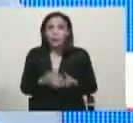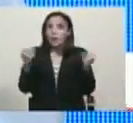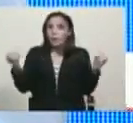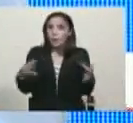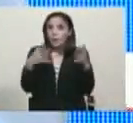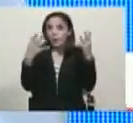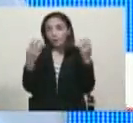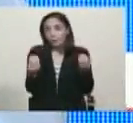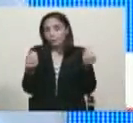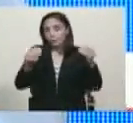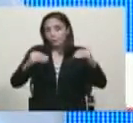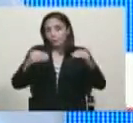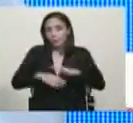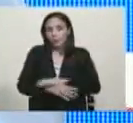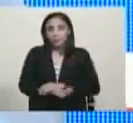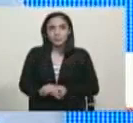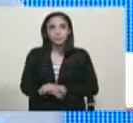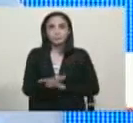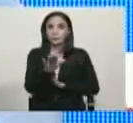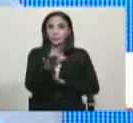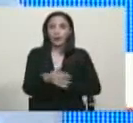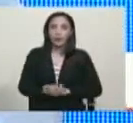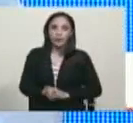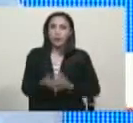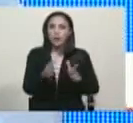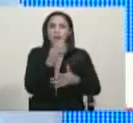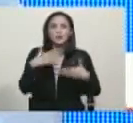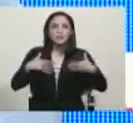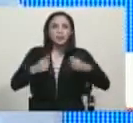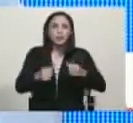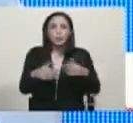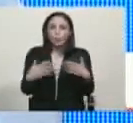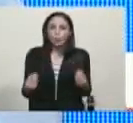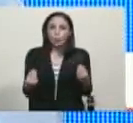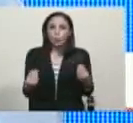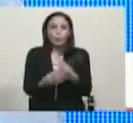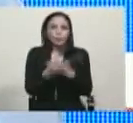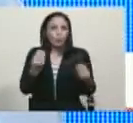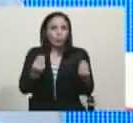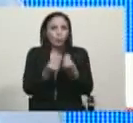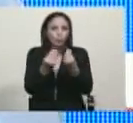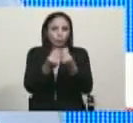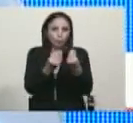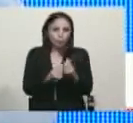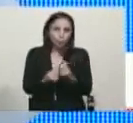que hago. Ahora, el milagro de la salud lo hacemos entre todos.